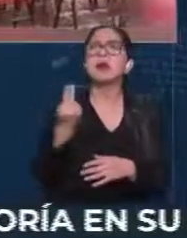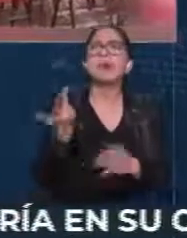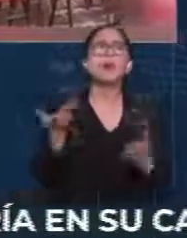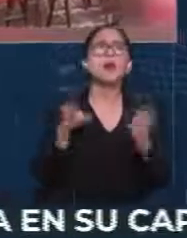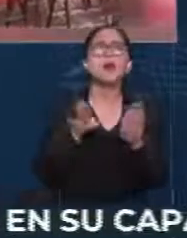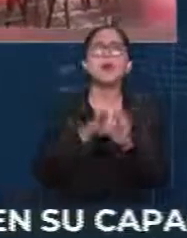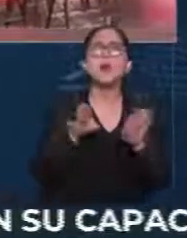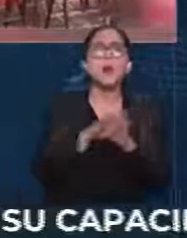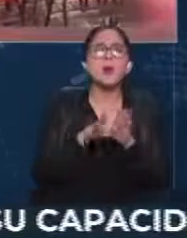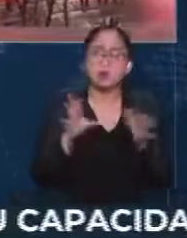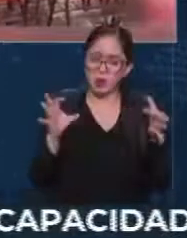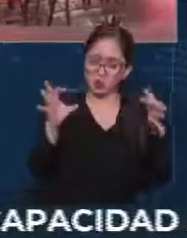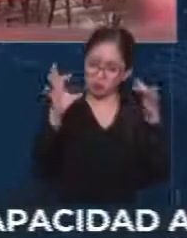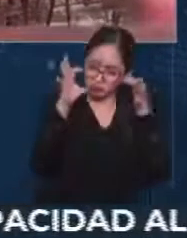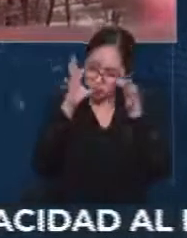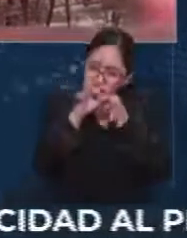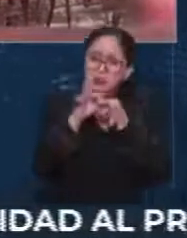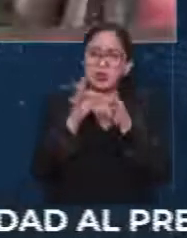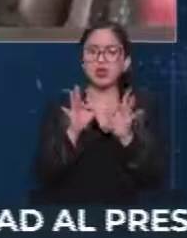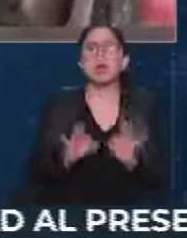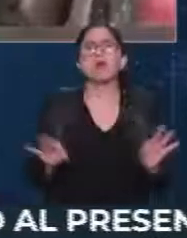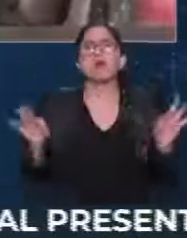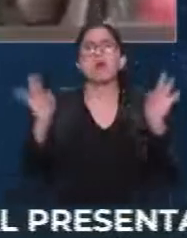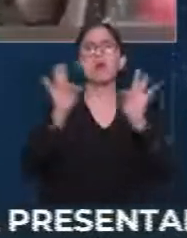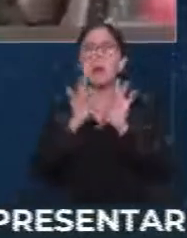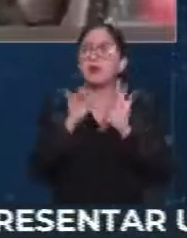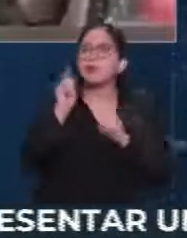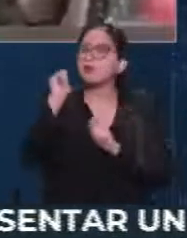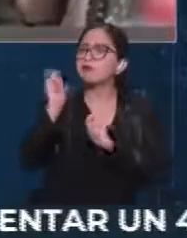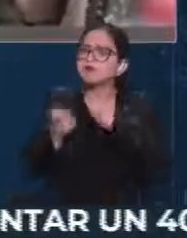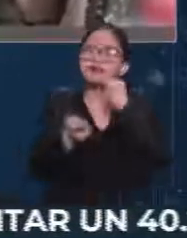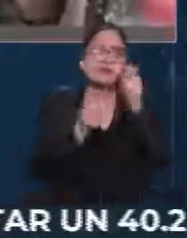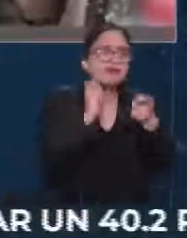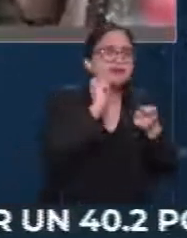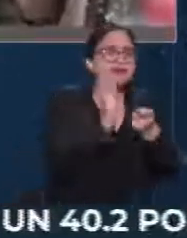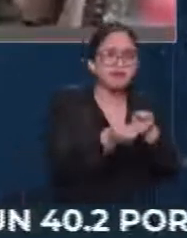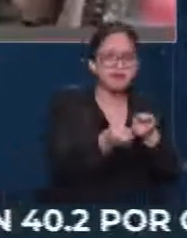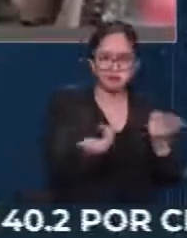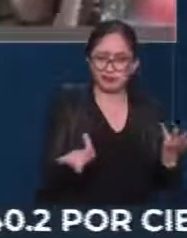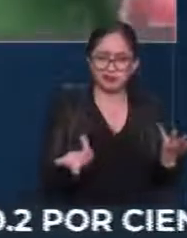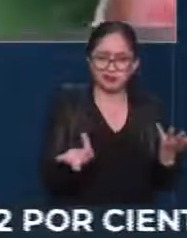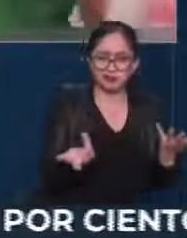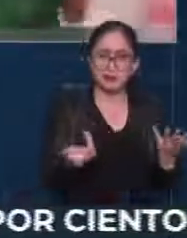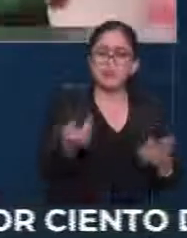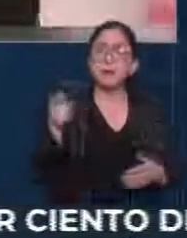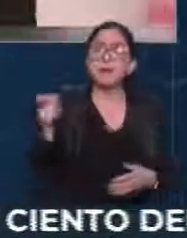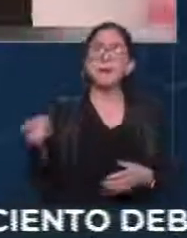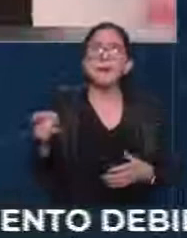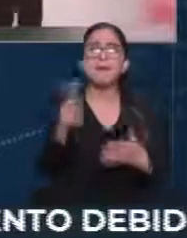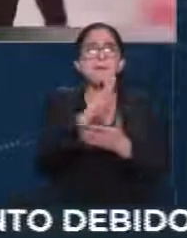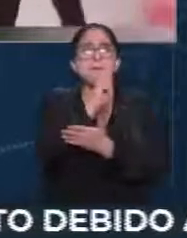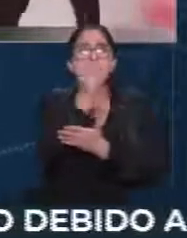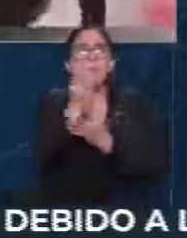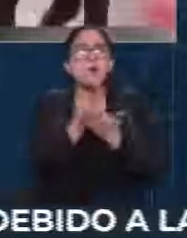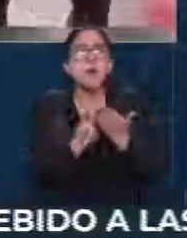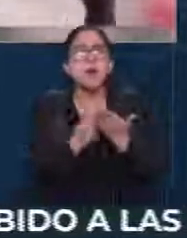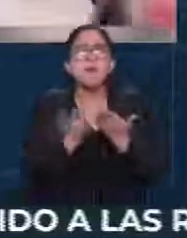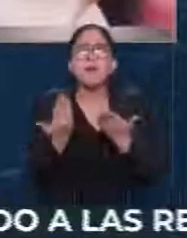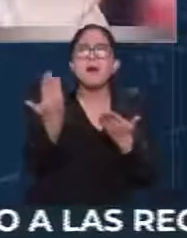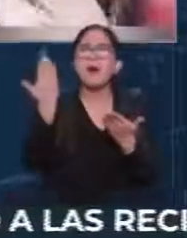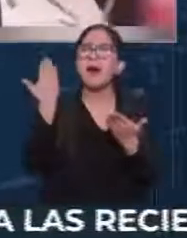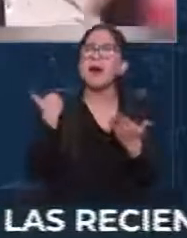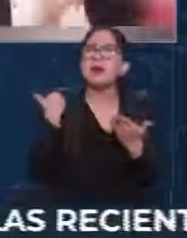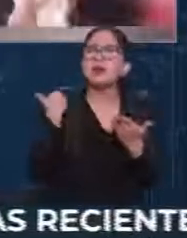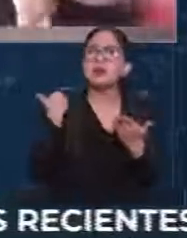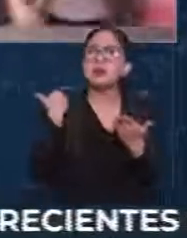la consolidación de los saberes fundamentales. Se siguió el programa que se había